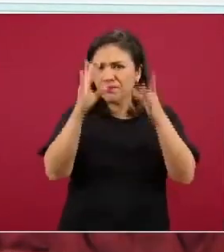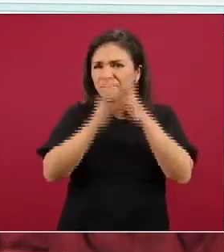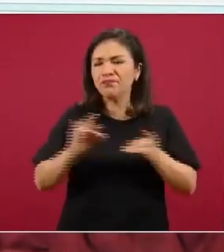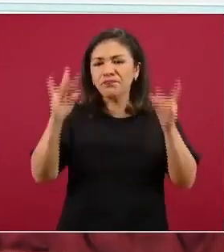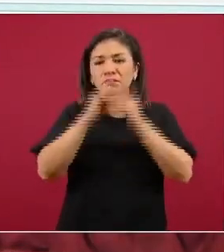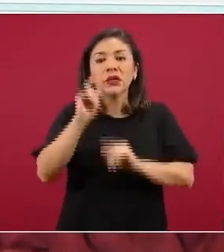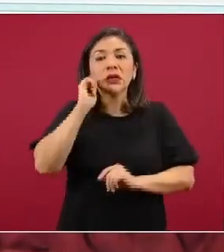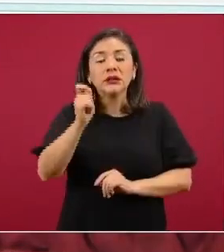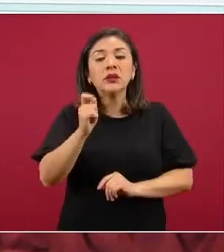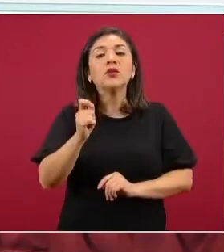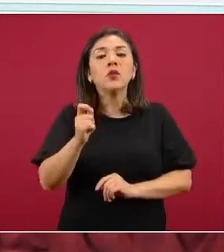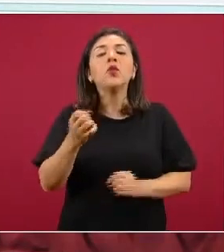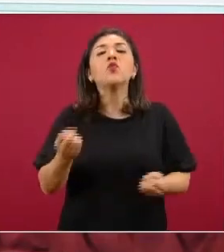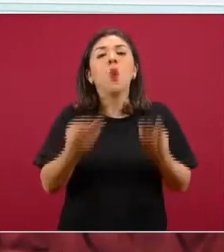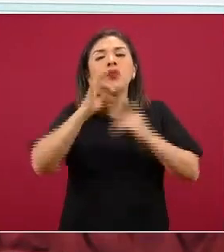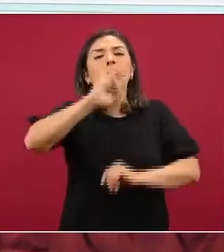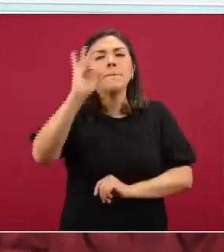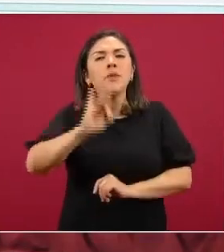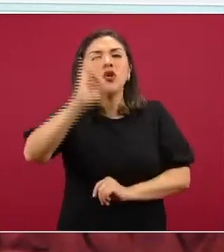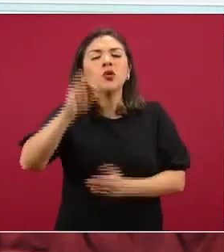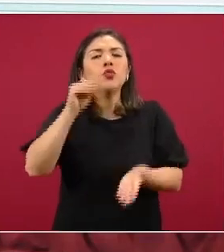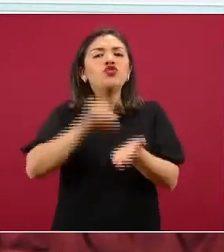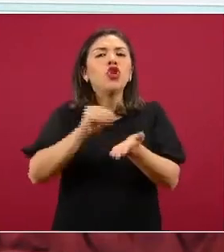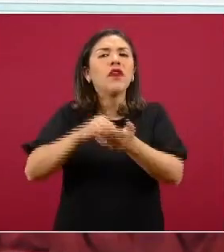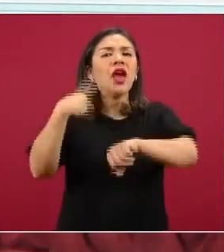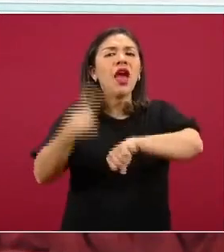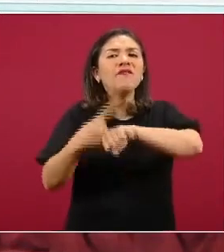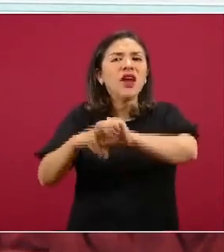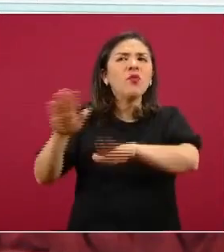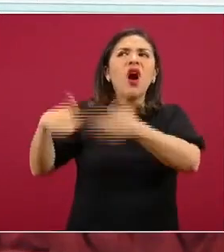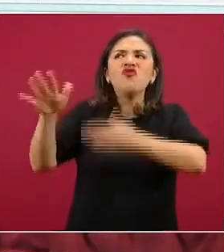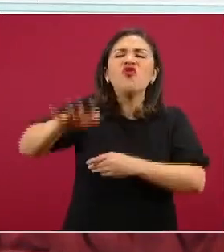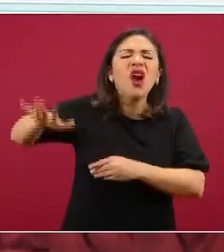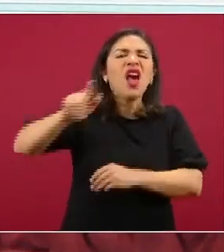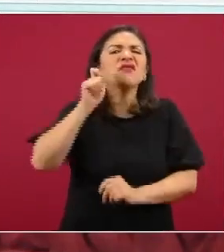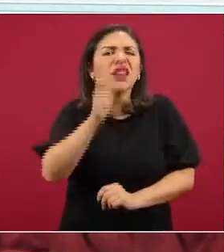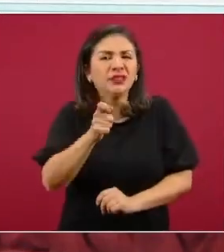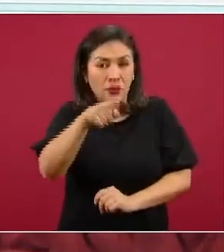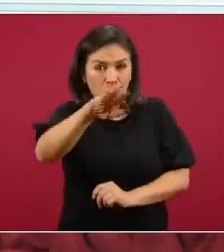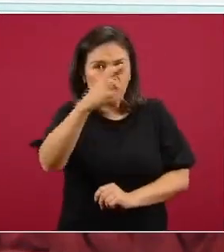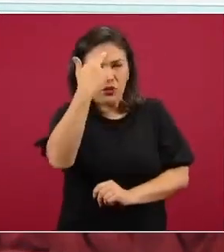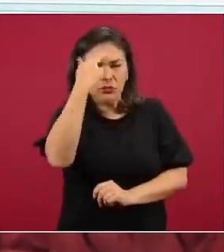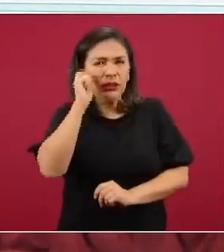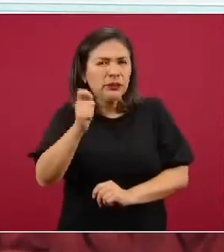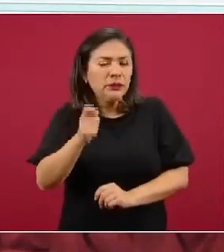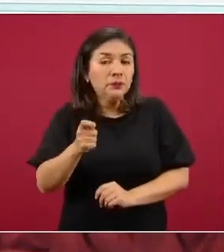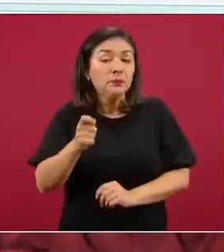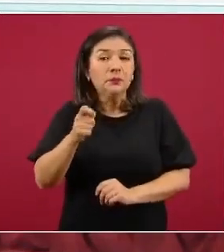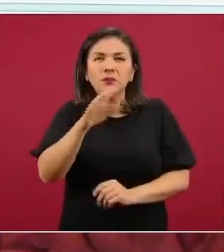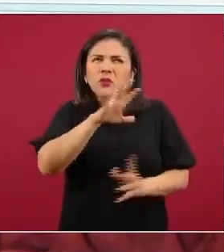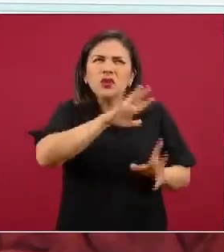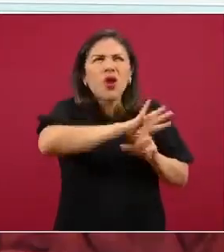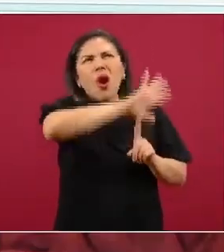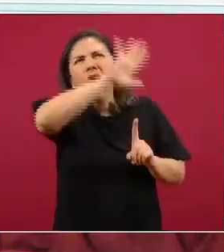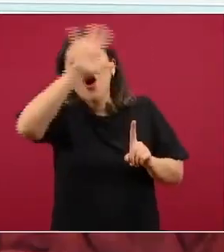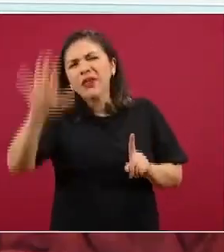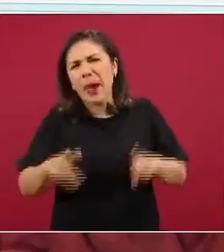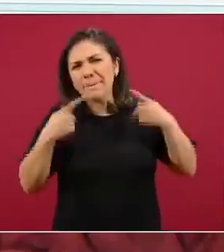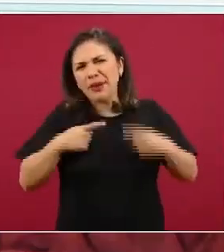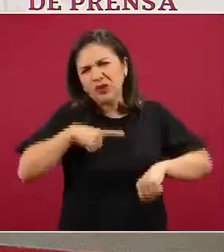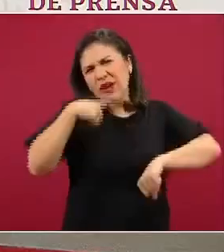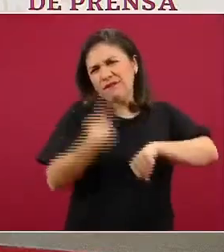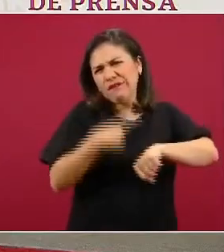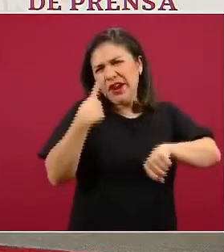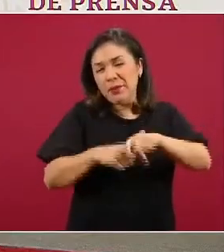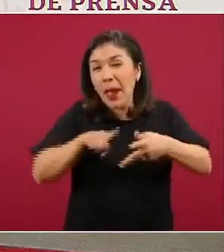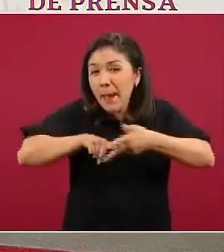es la proporción de casos activos. Recuerden, esto es la proporción de todos los casos que hemos tenido durante toda